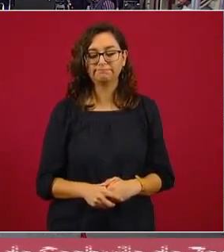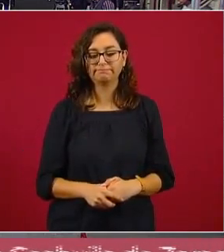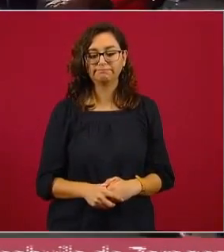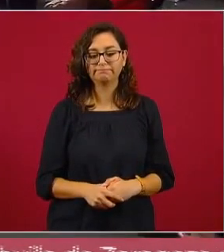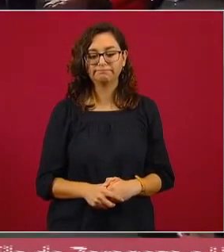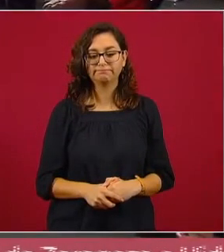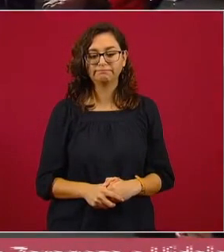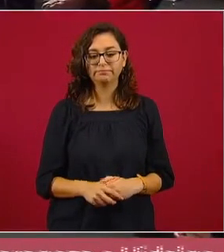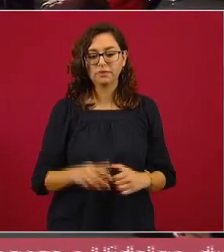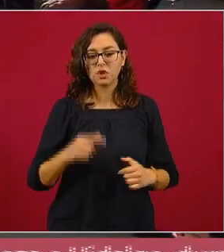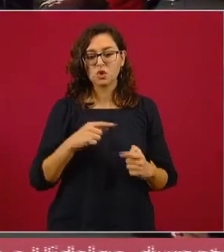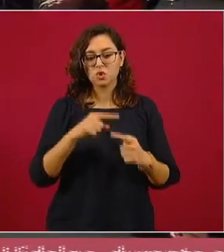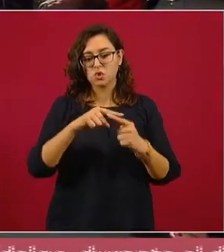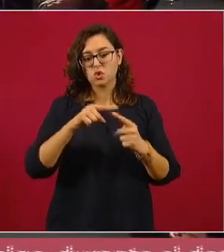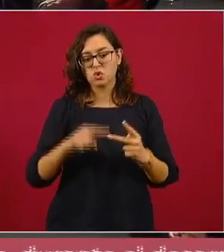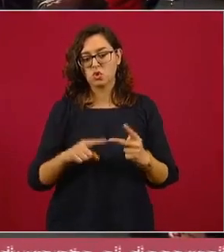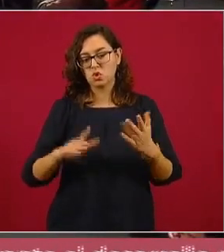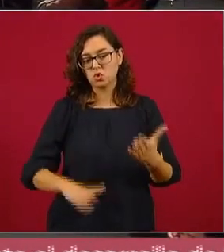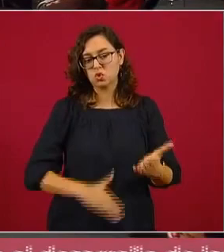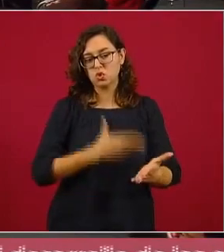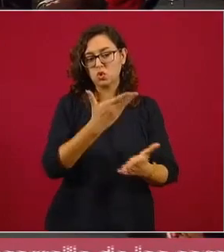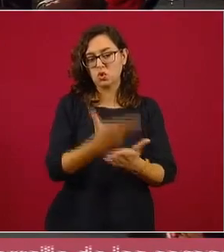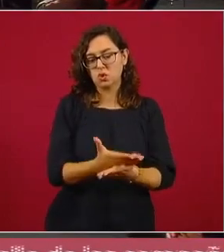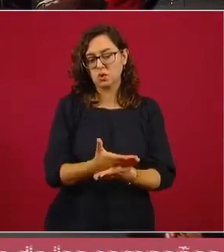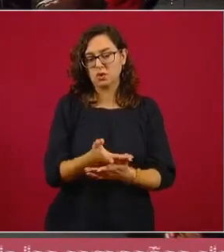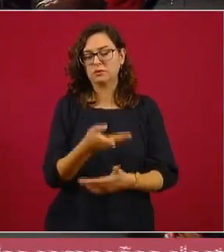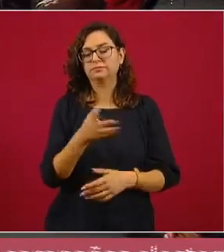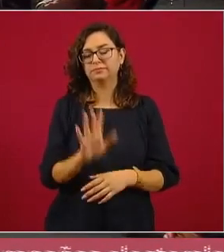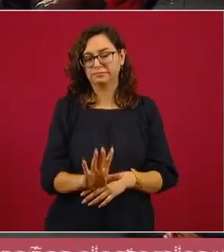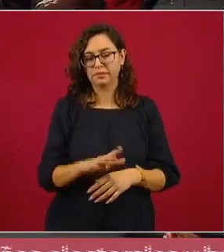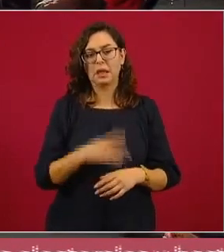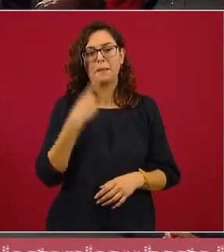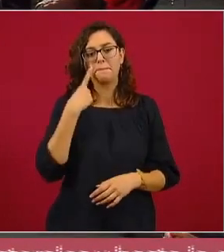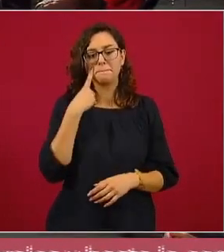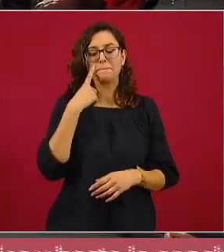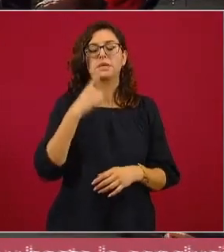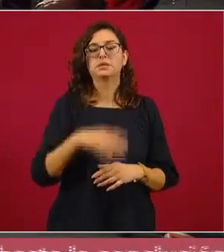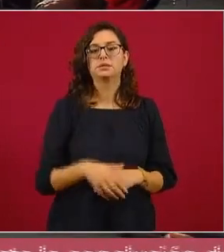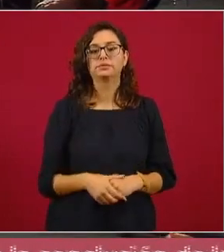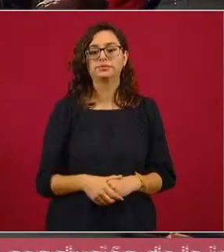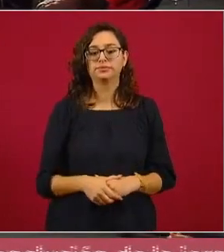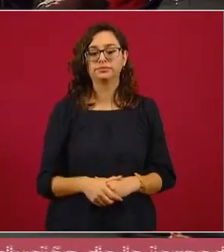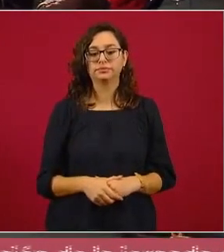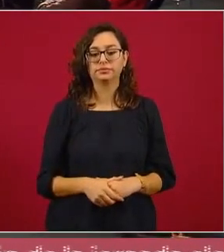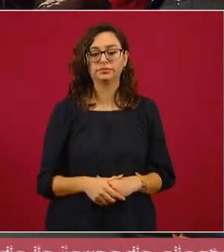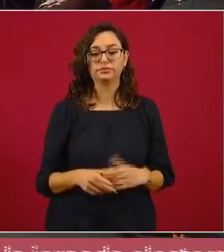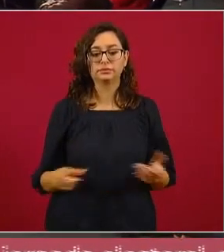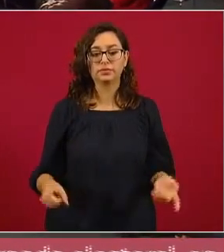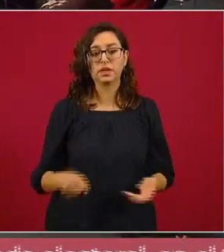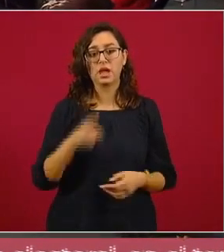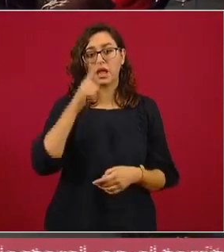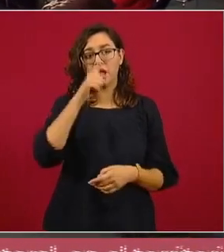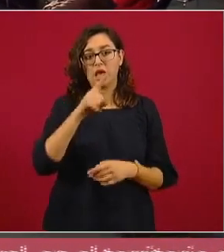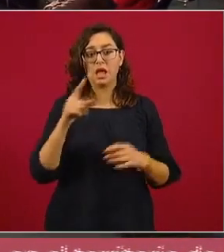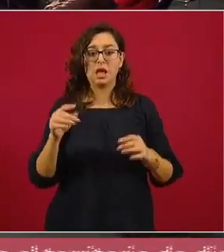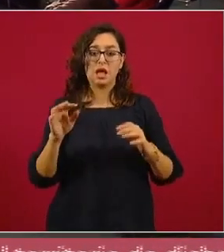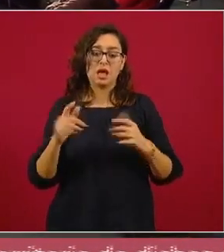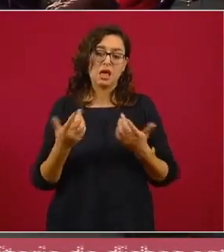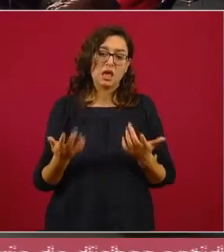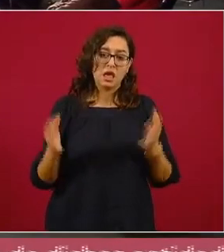un caso que le platiqué. Los paisanos se siguen quejando del mal servicio de los funcionarios que no funcionan en los consulados y